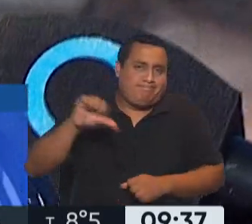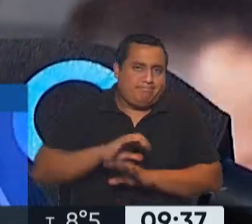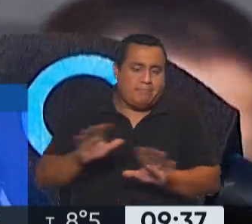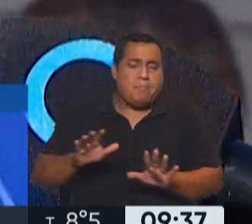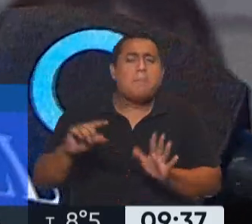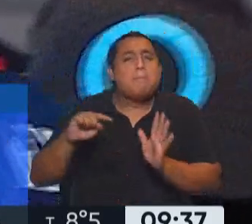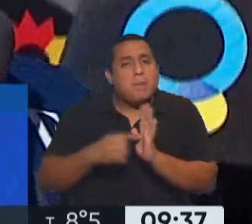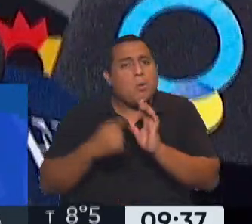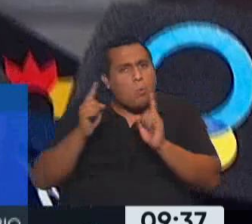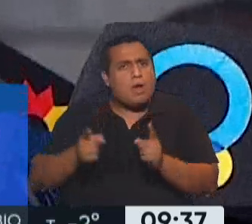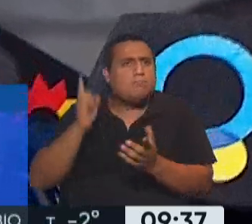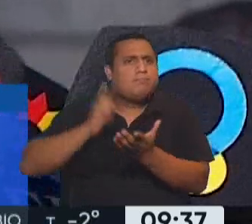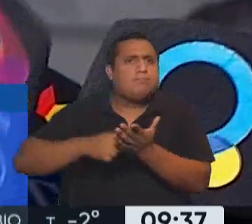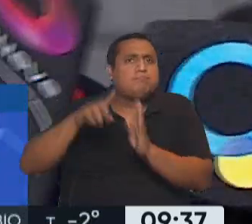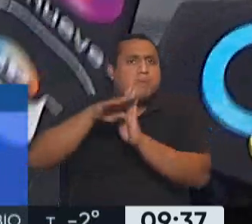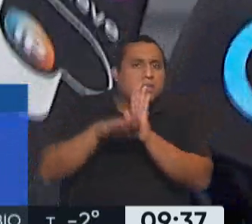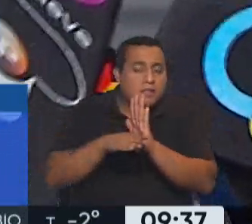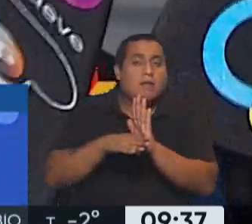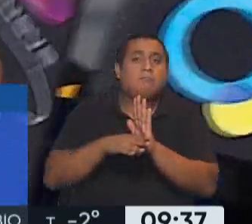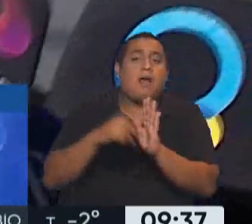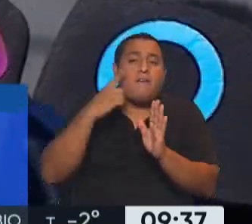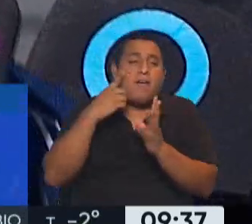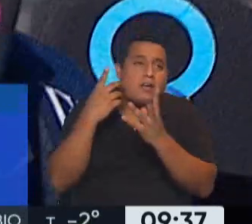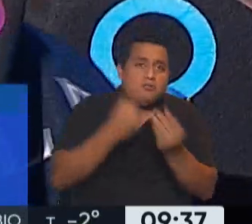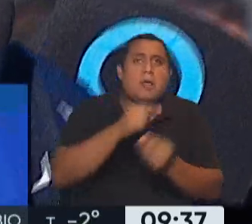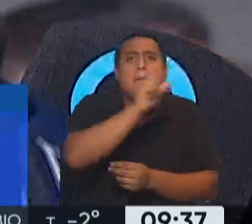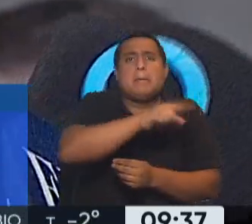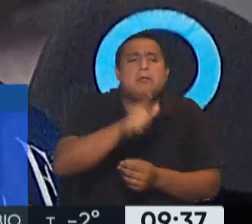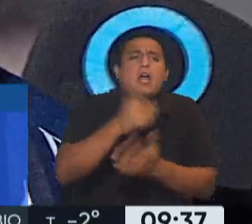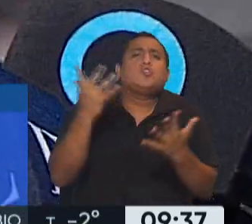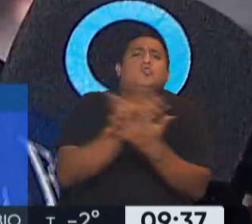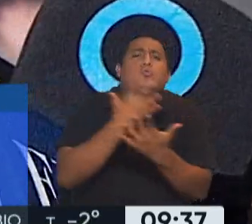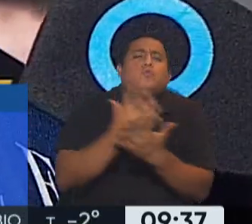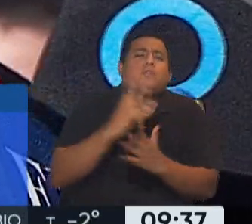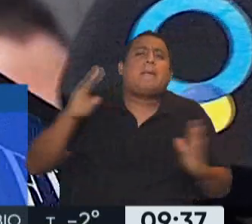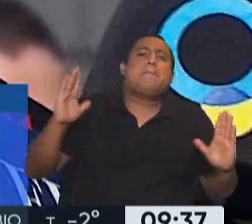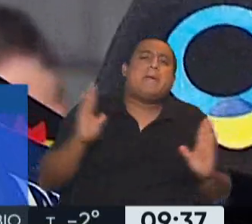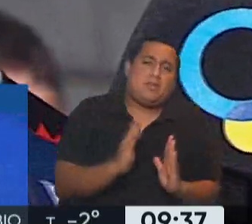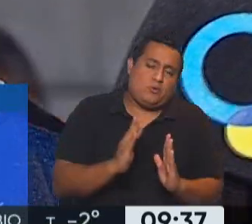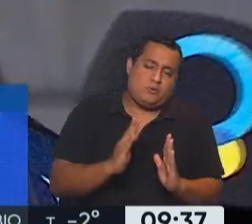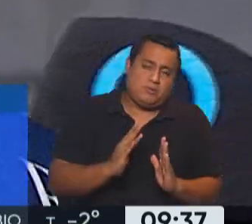las medidas y las posiciones que nos lleven a que nuestro pueblo sufra lo menos posible esta situación, ¿no?